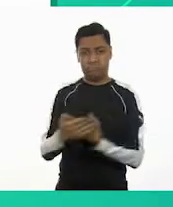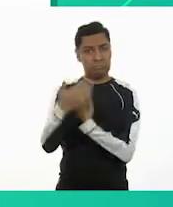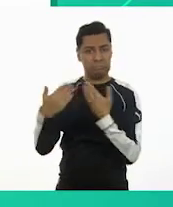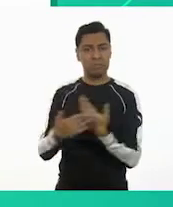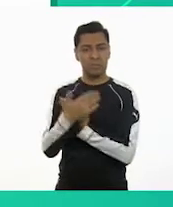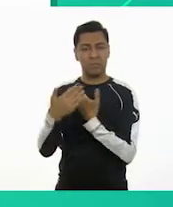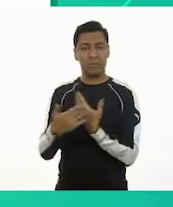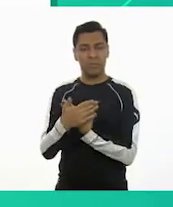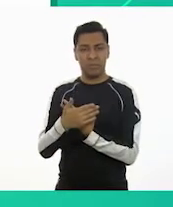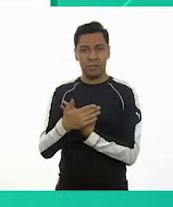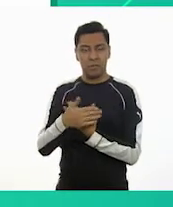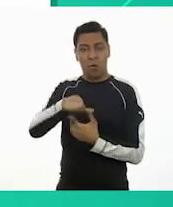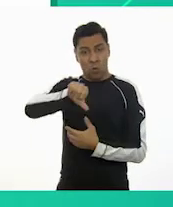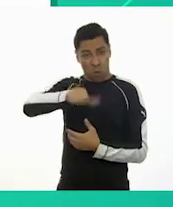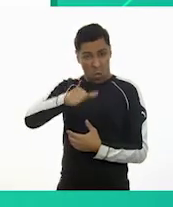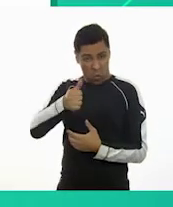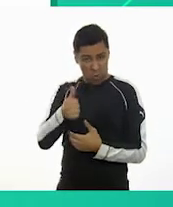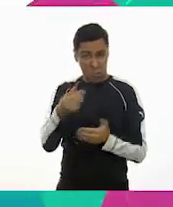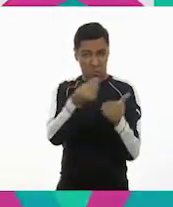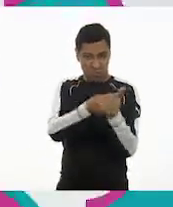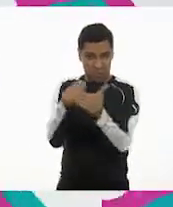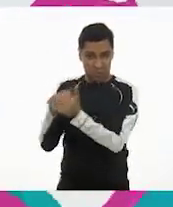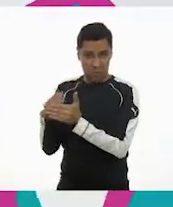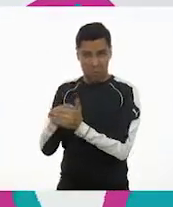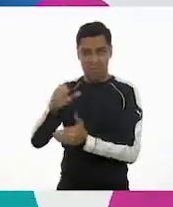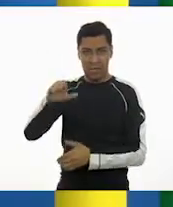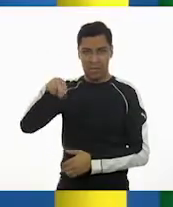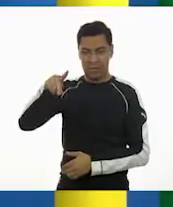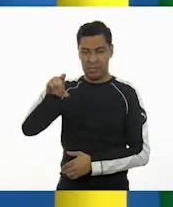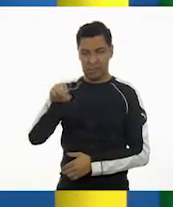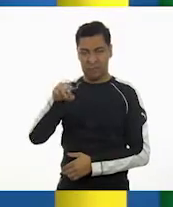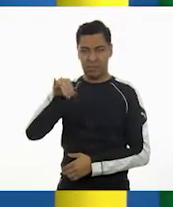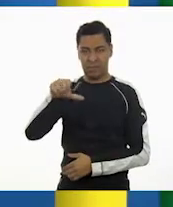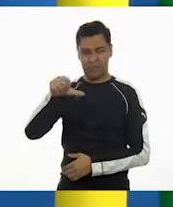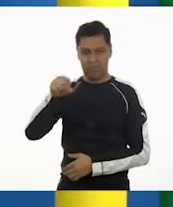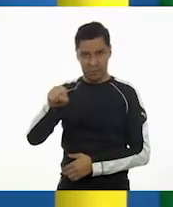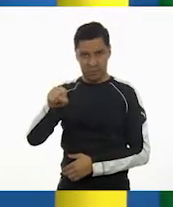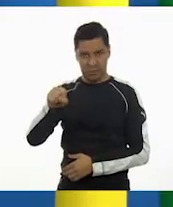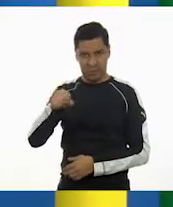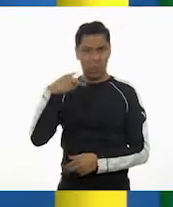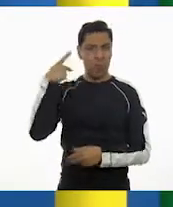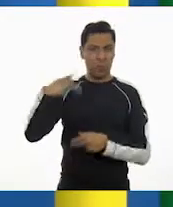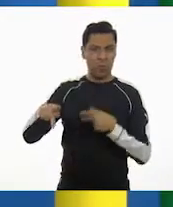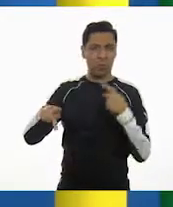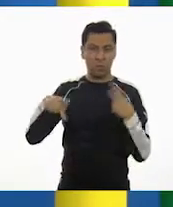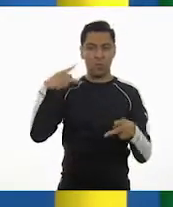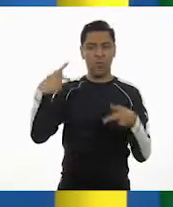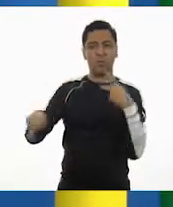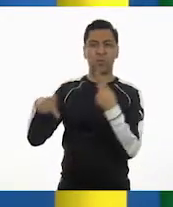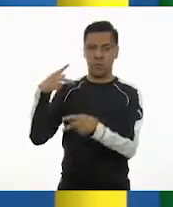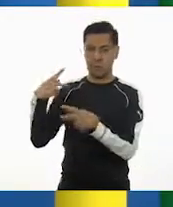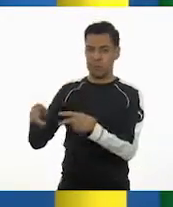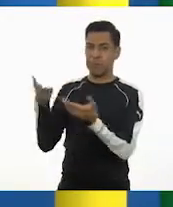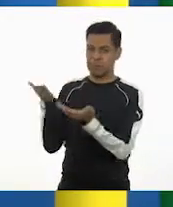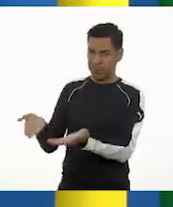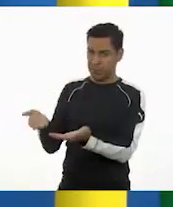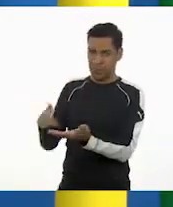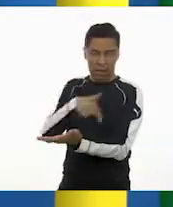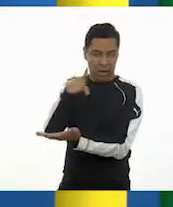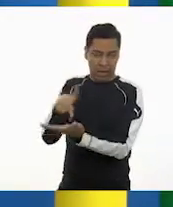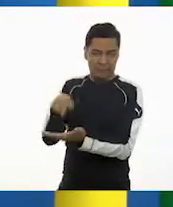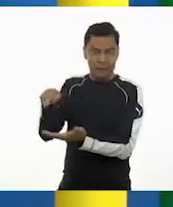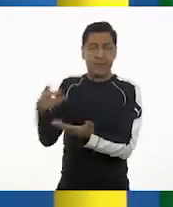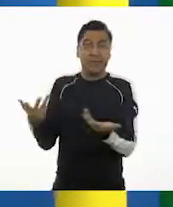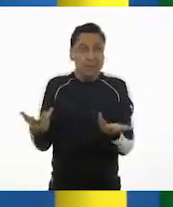son endémicas. Nuestro país tiene características muy especiales y eso hace que exista gran variedad